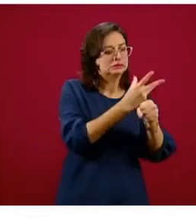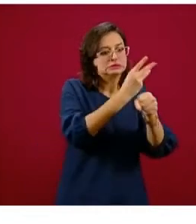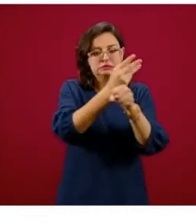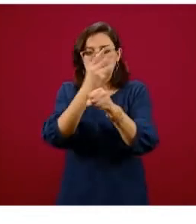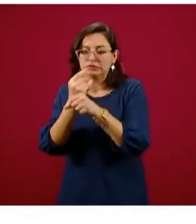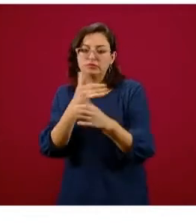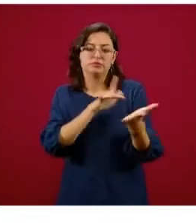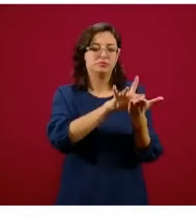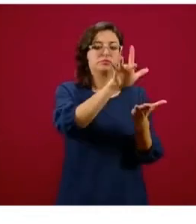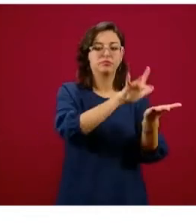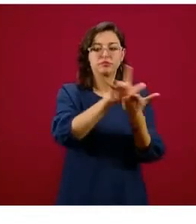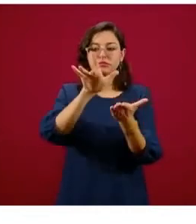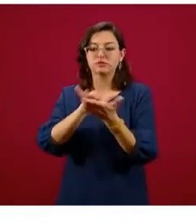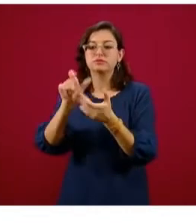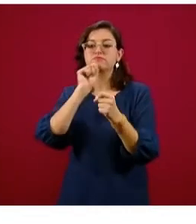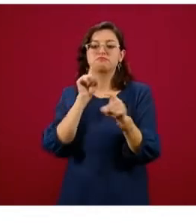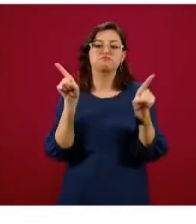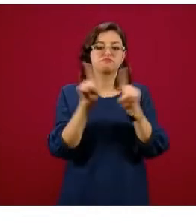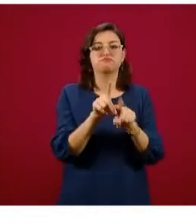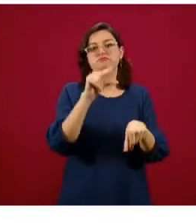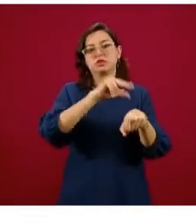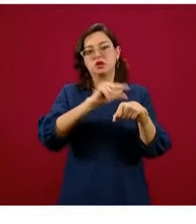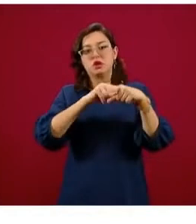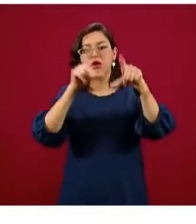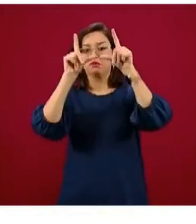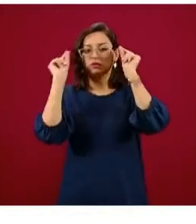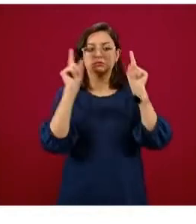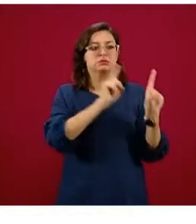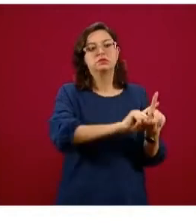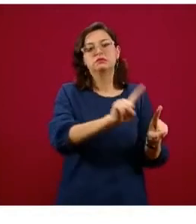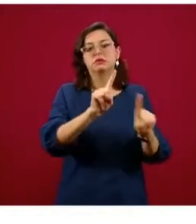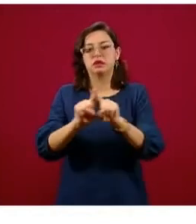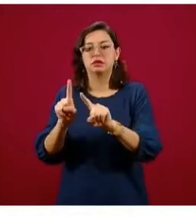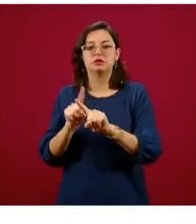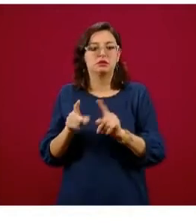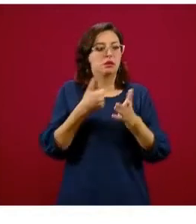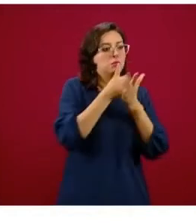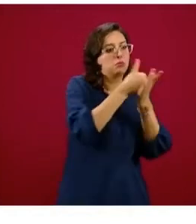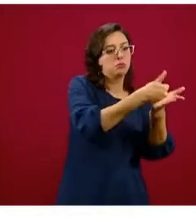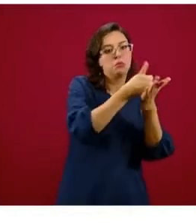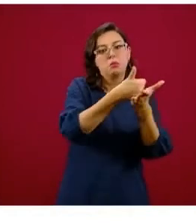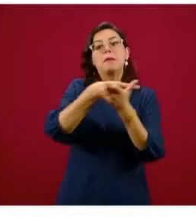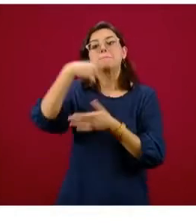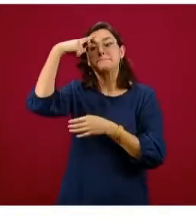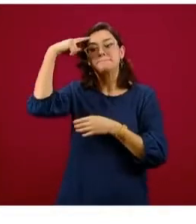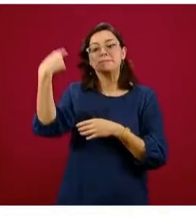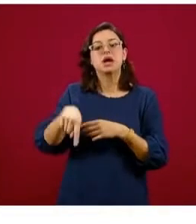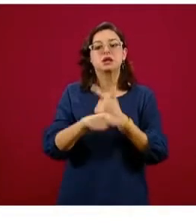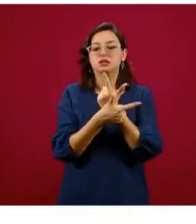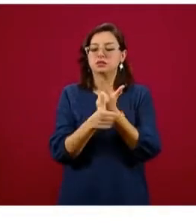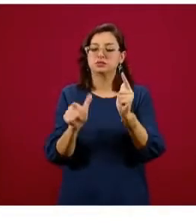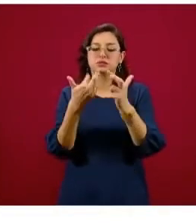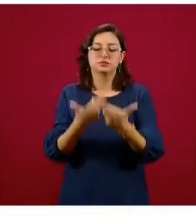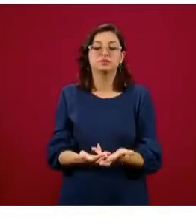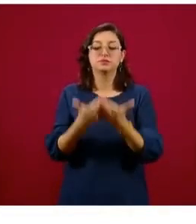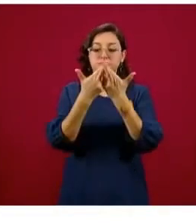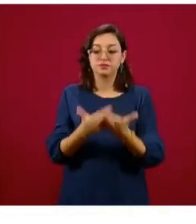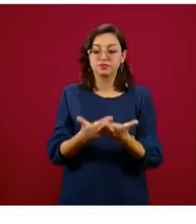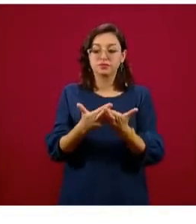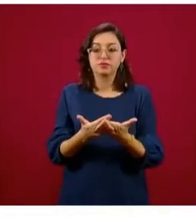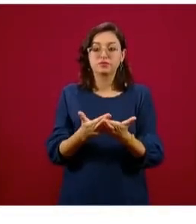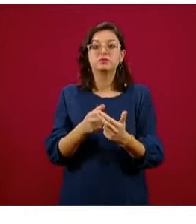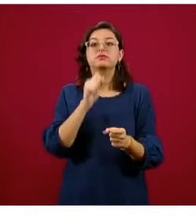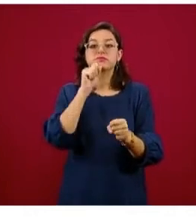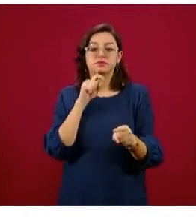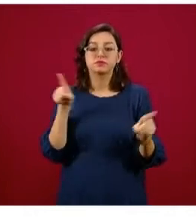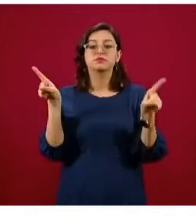con recurso humano para poder siempre mantener esta disponibilidad que es necesaria, y en su momento este ejercicio se podrá